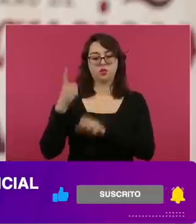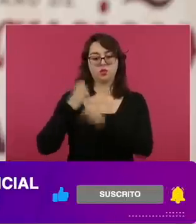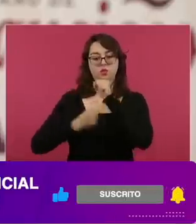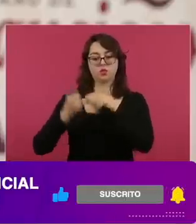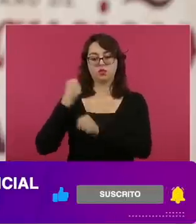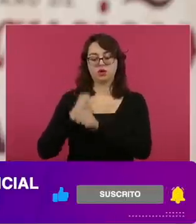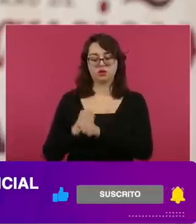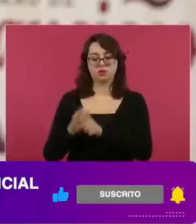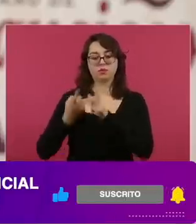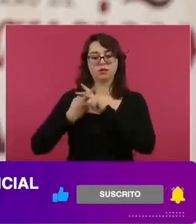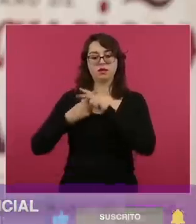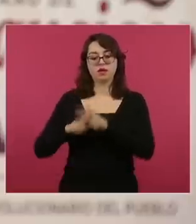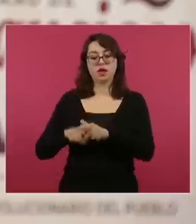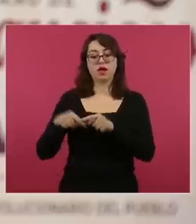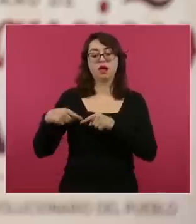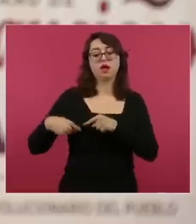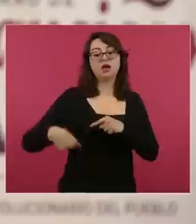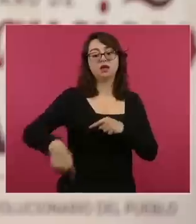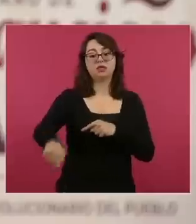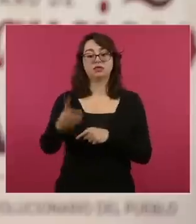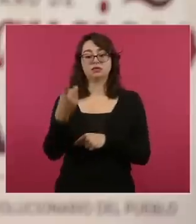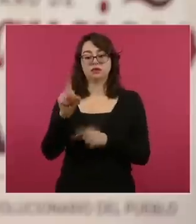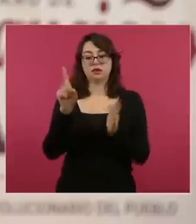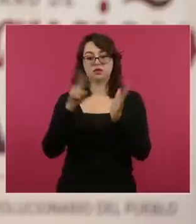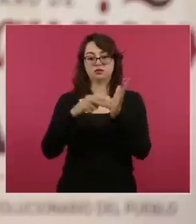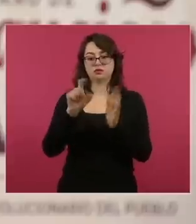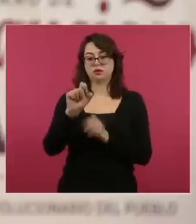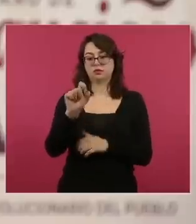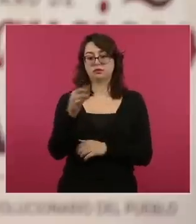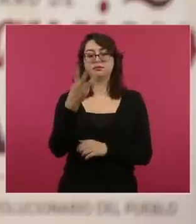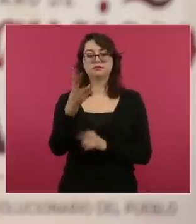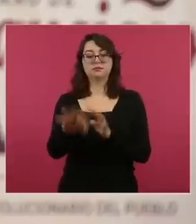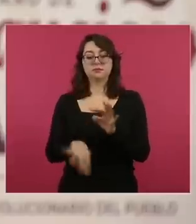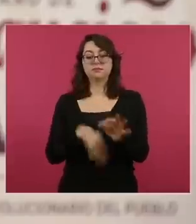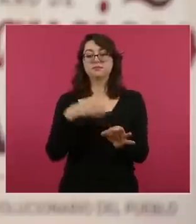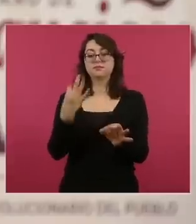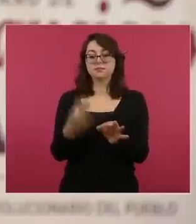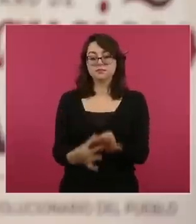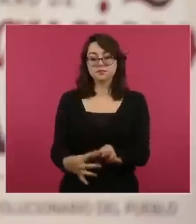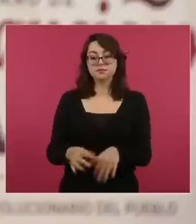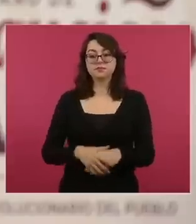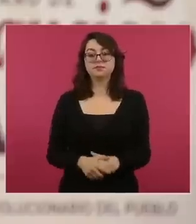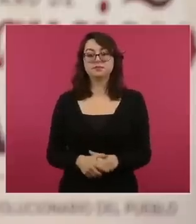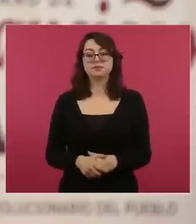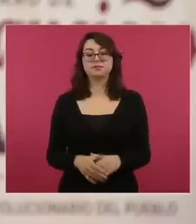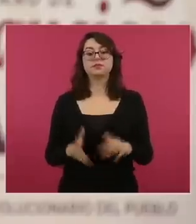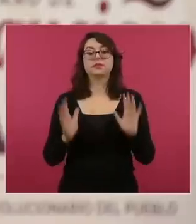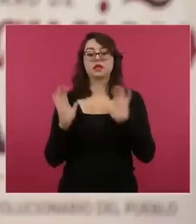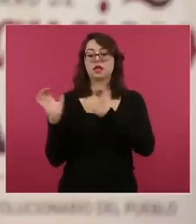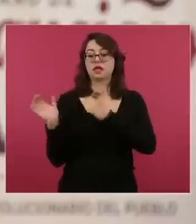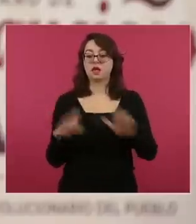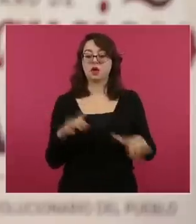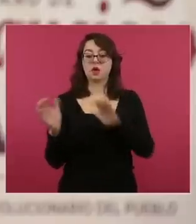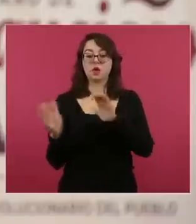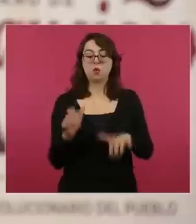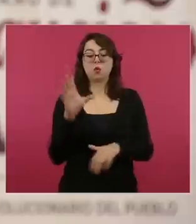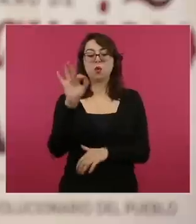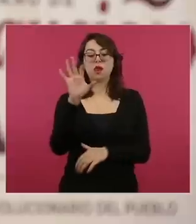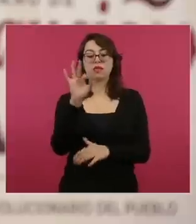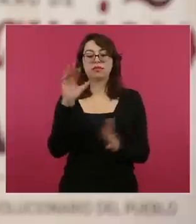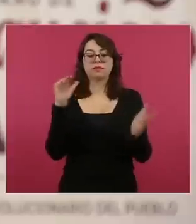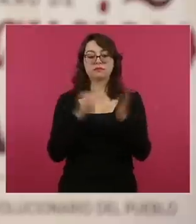terminar en diciembre de 2023. Se han generado ya próximos a 40 mil empleos directos.